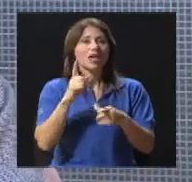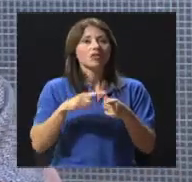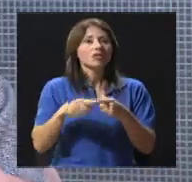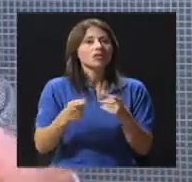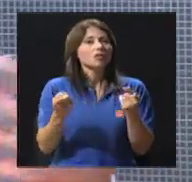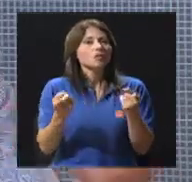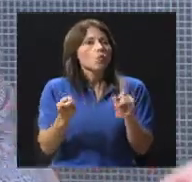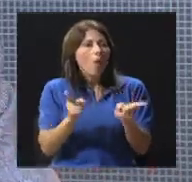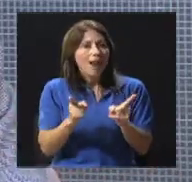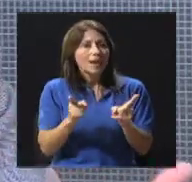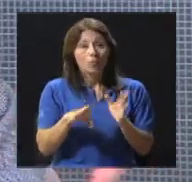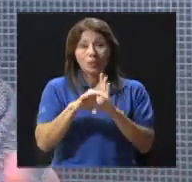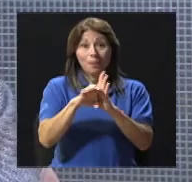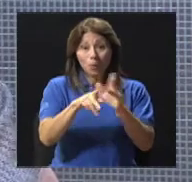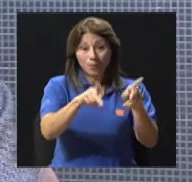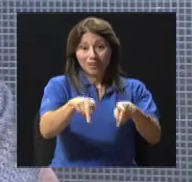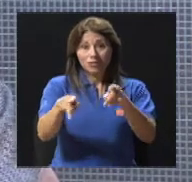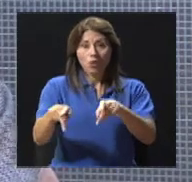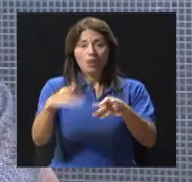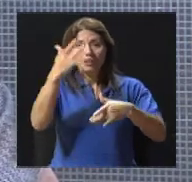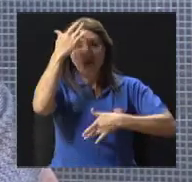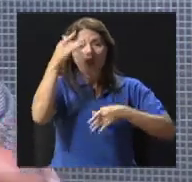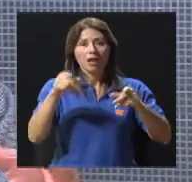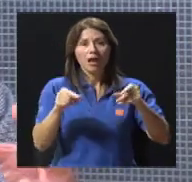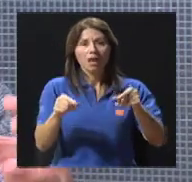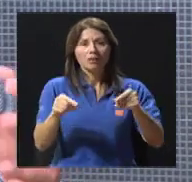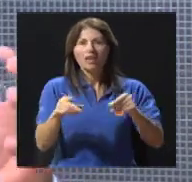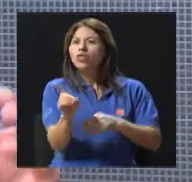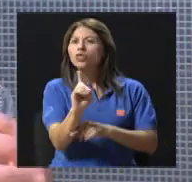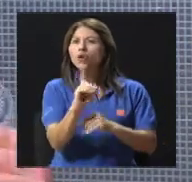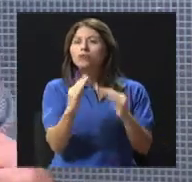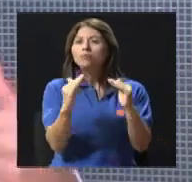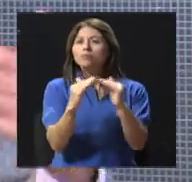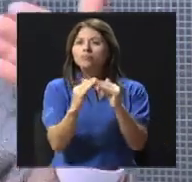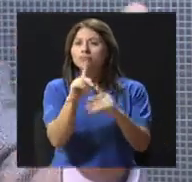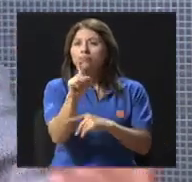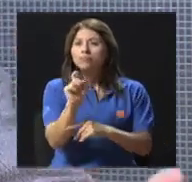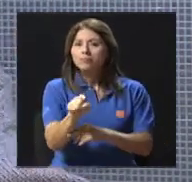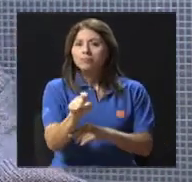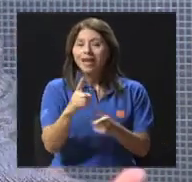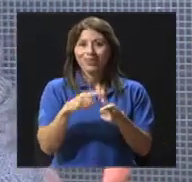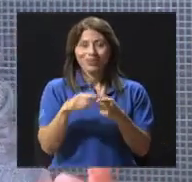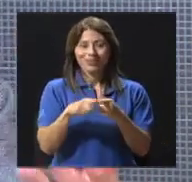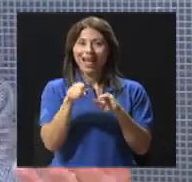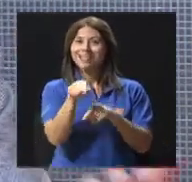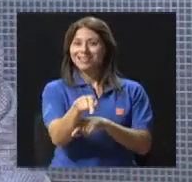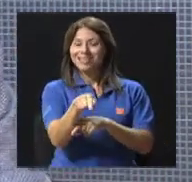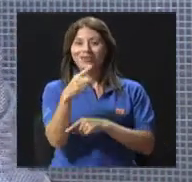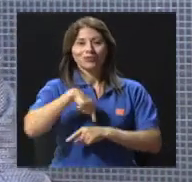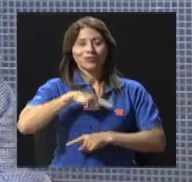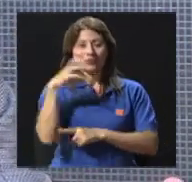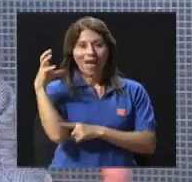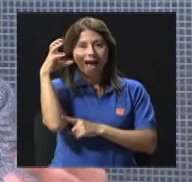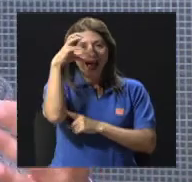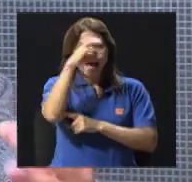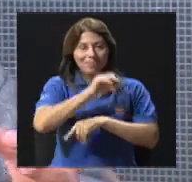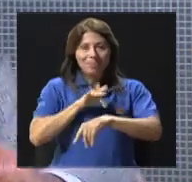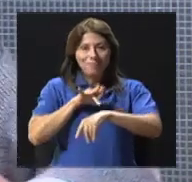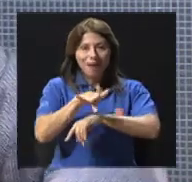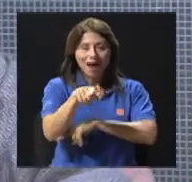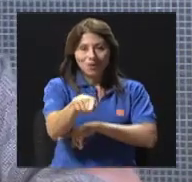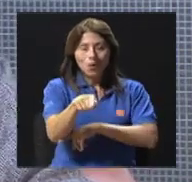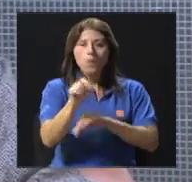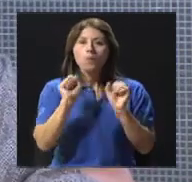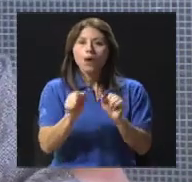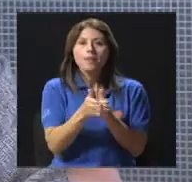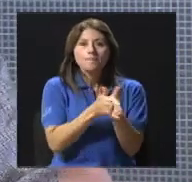cuál es el dónde es el lugar de residencia de estas personas, porque todo esto va orientado a poder identificar casos en etapas muy tempranas y poder maximizar